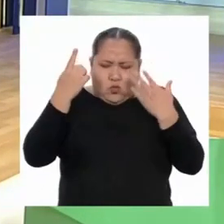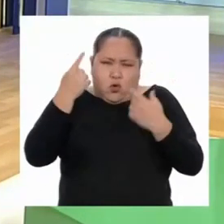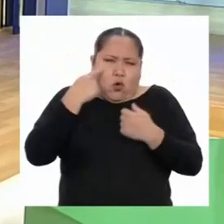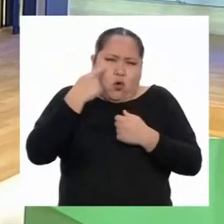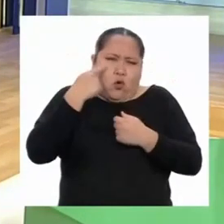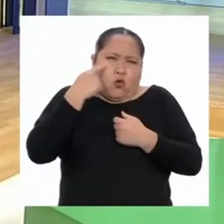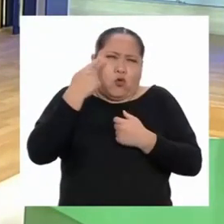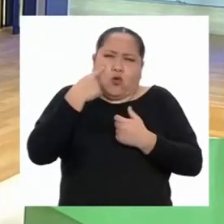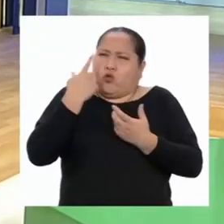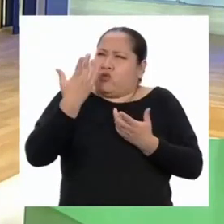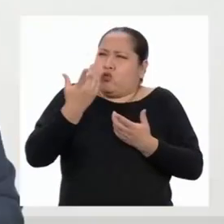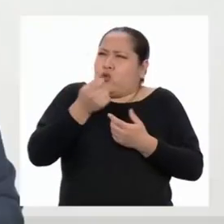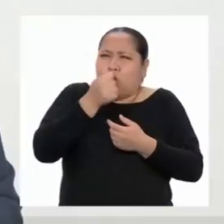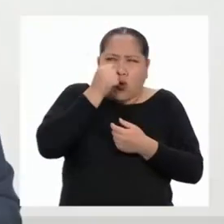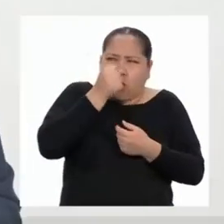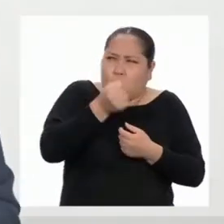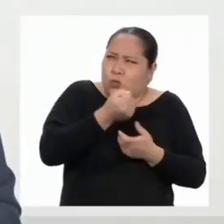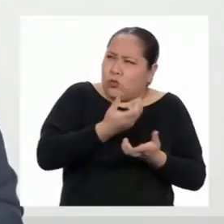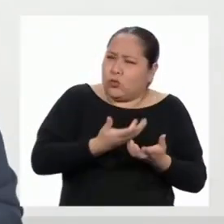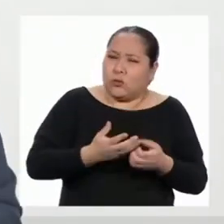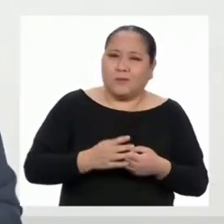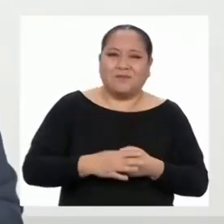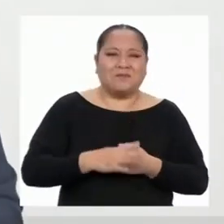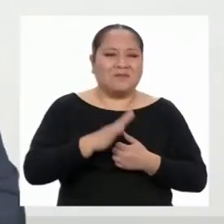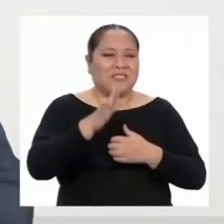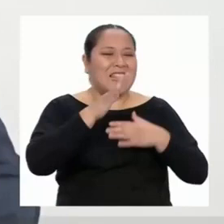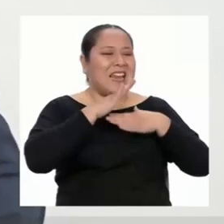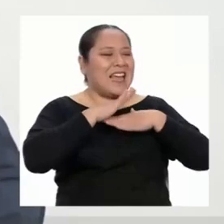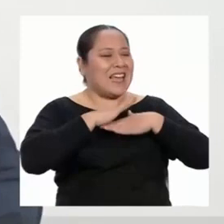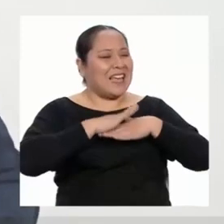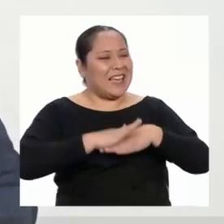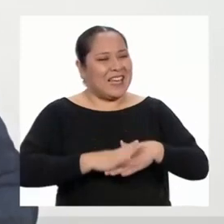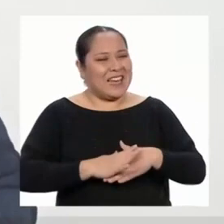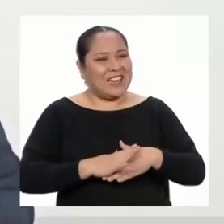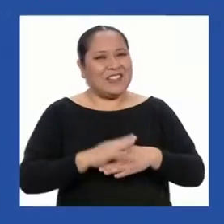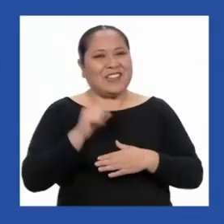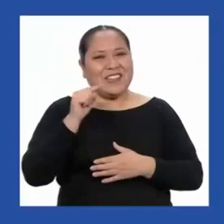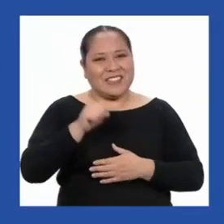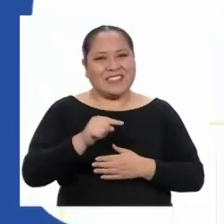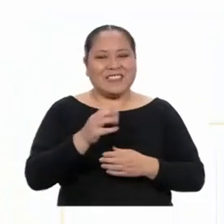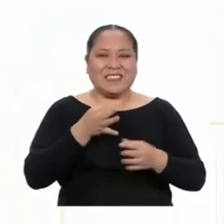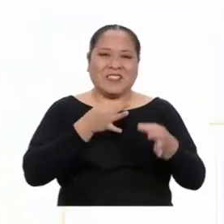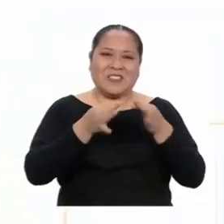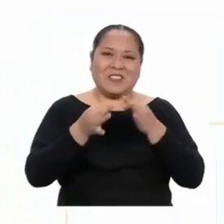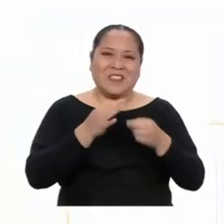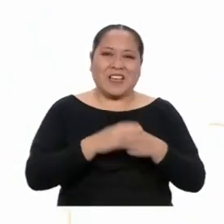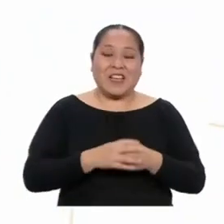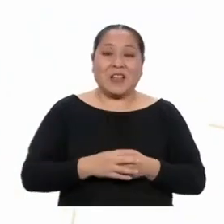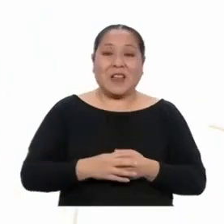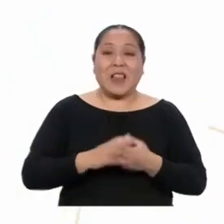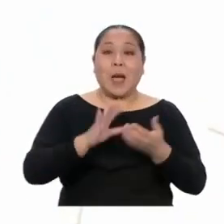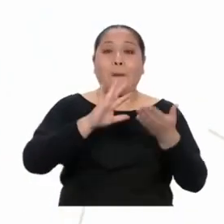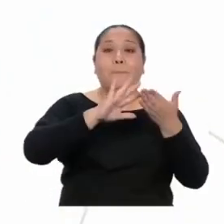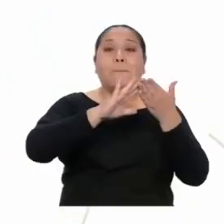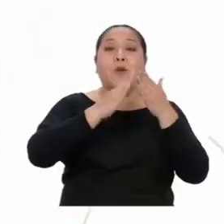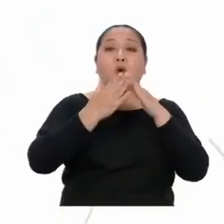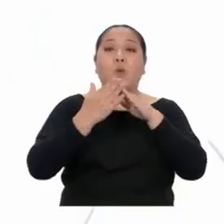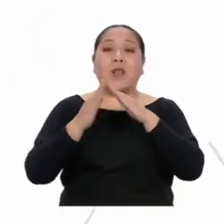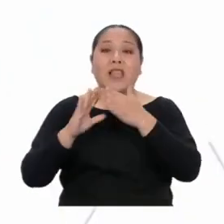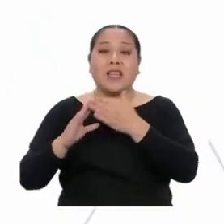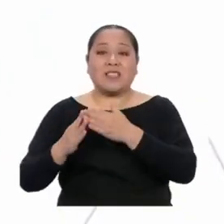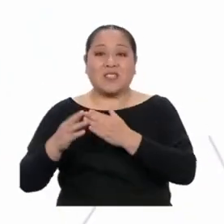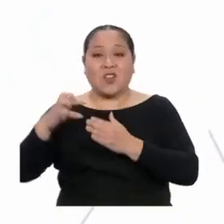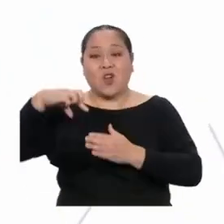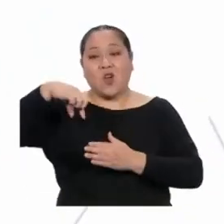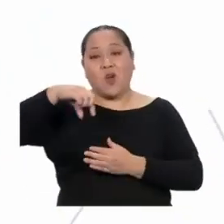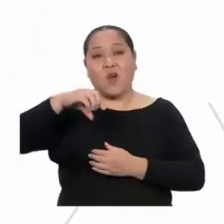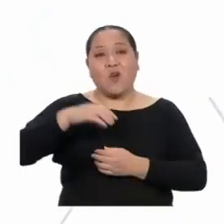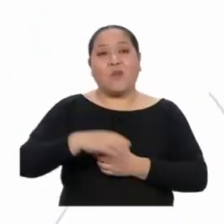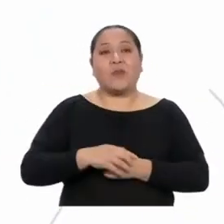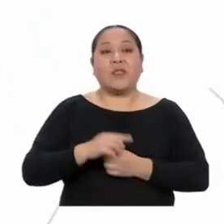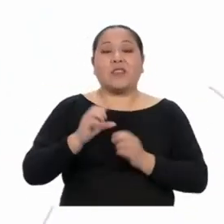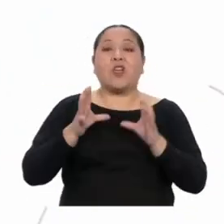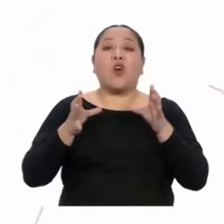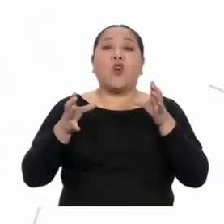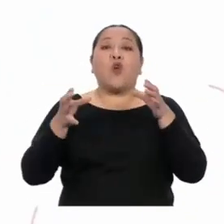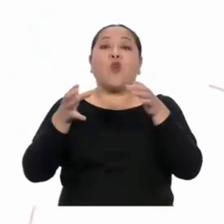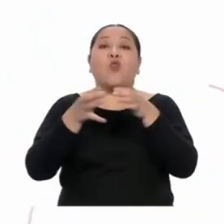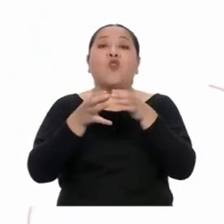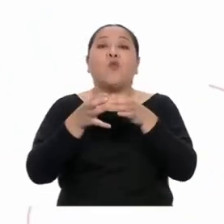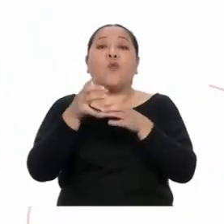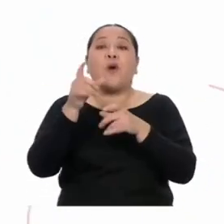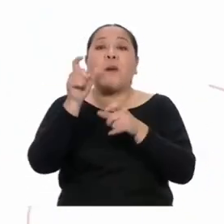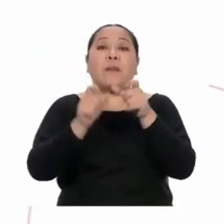términos detectivísticos. No te preocupes, para eso estamos. La población es el conjunto de personas